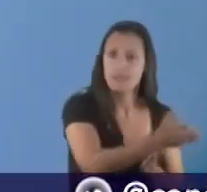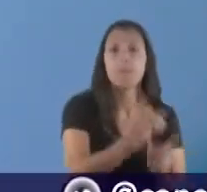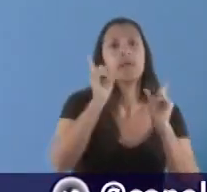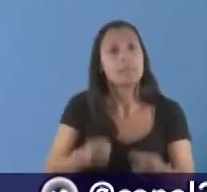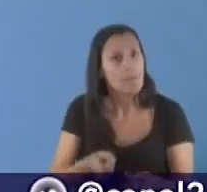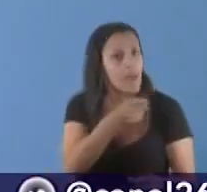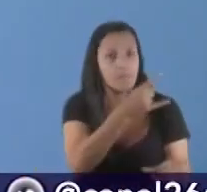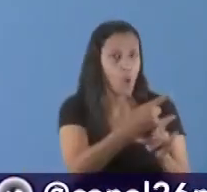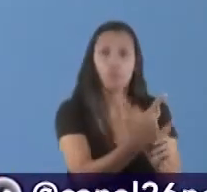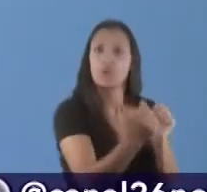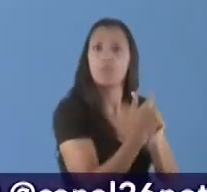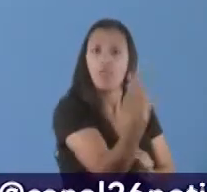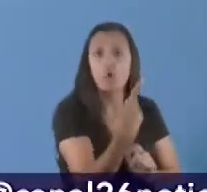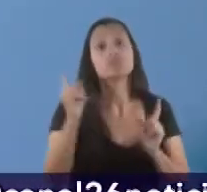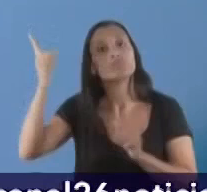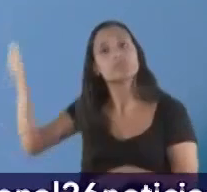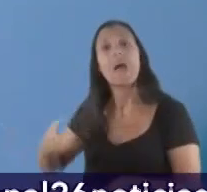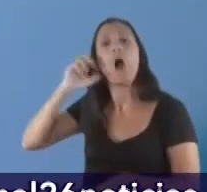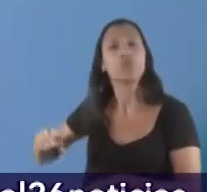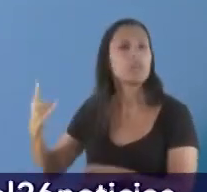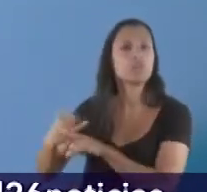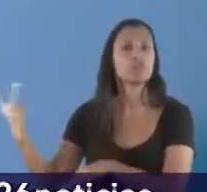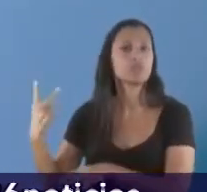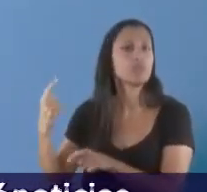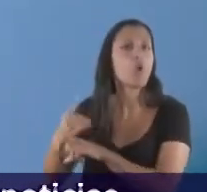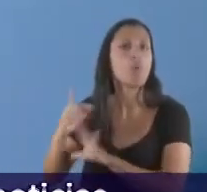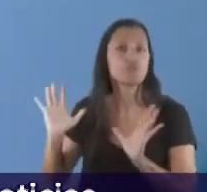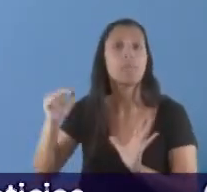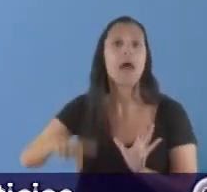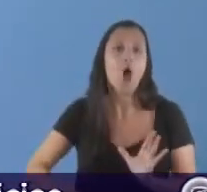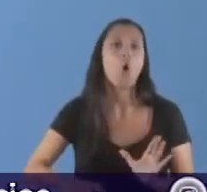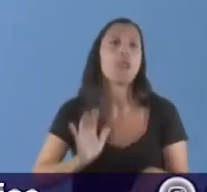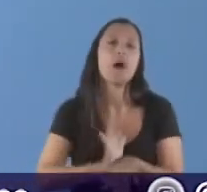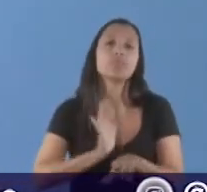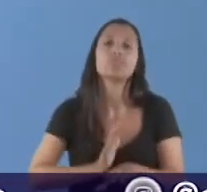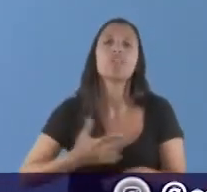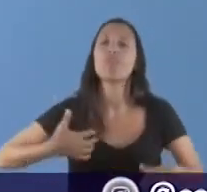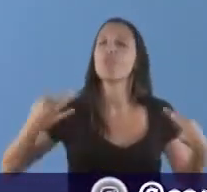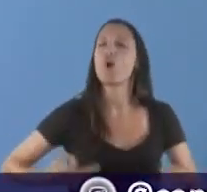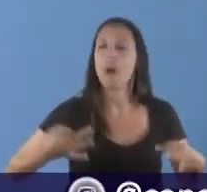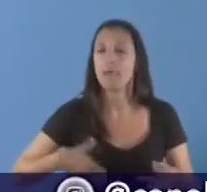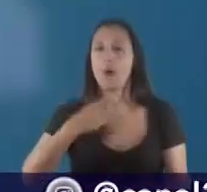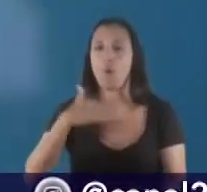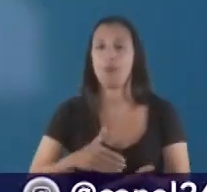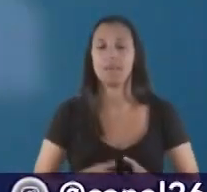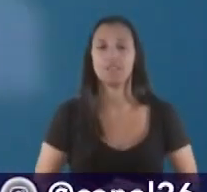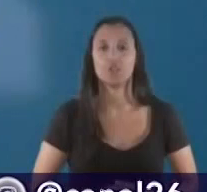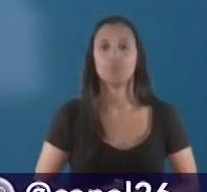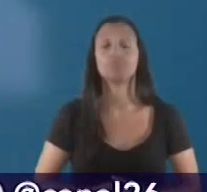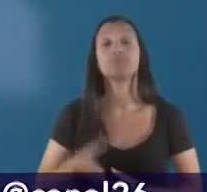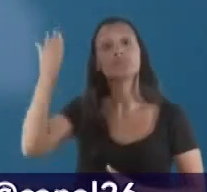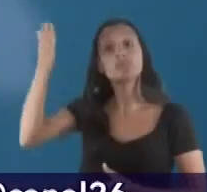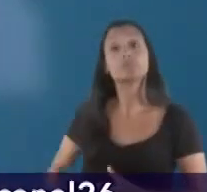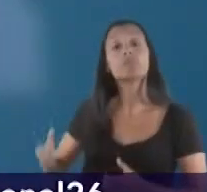Cuento contigo como siempre, querido Agustín. Pasamos al rigorismo formal.